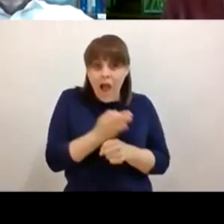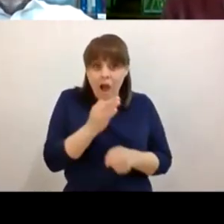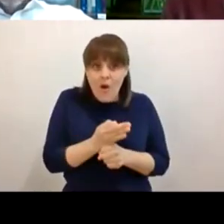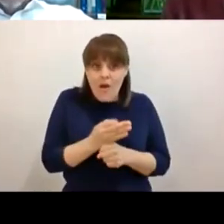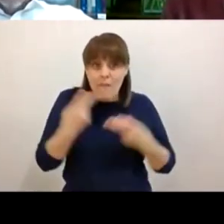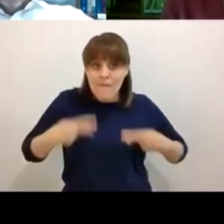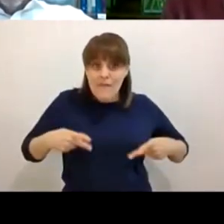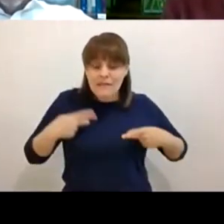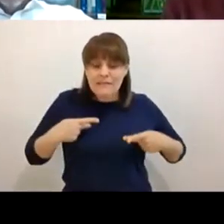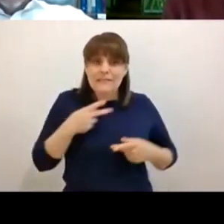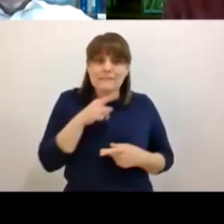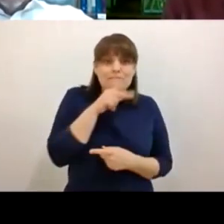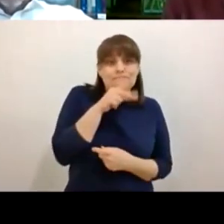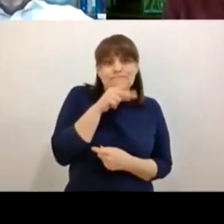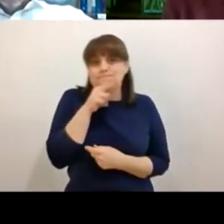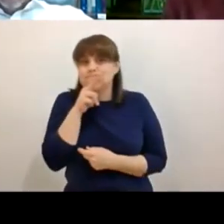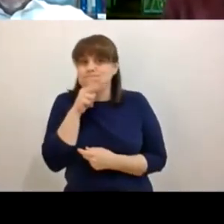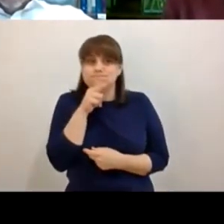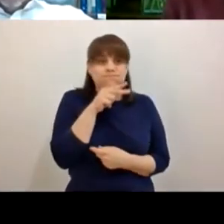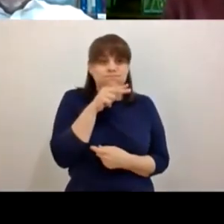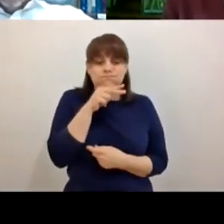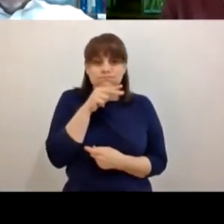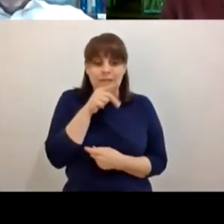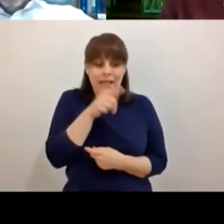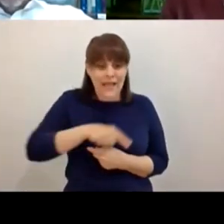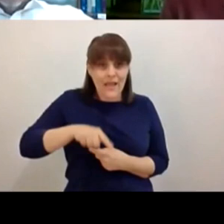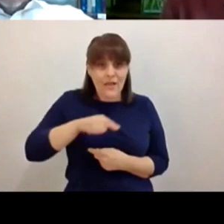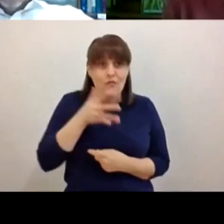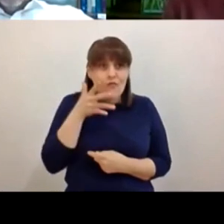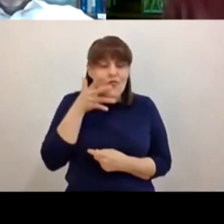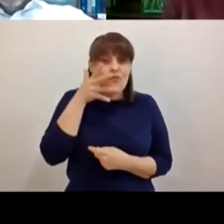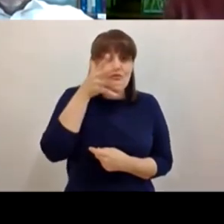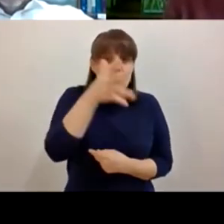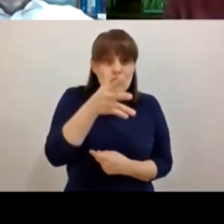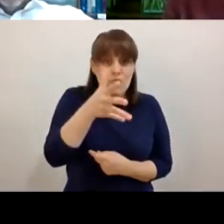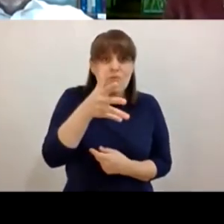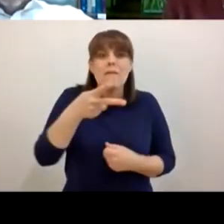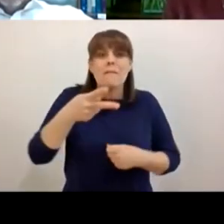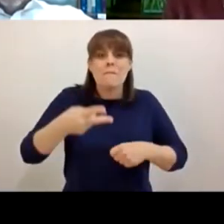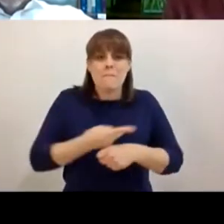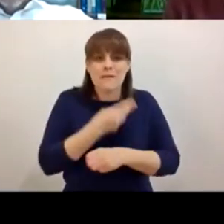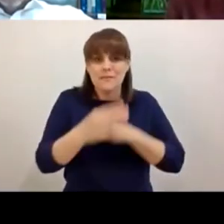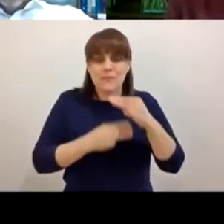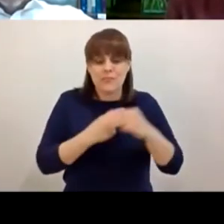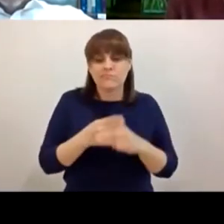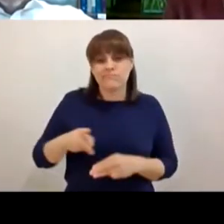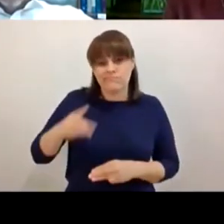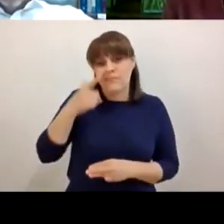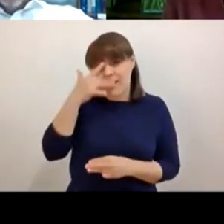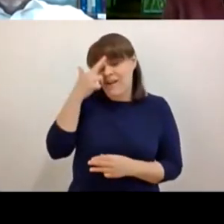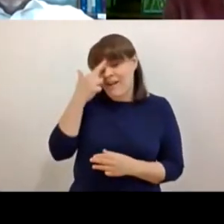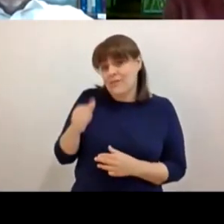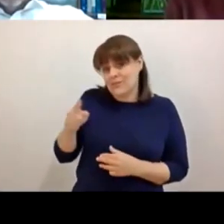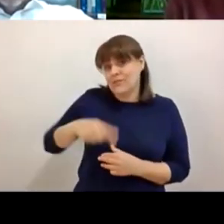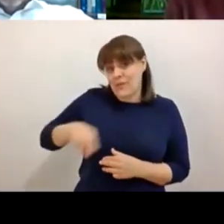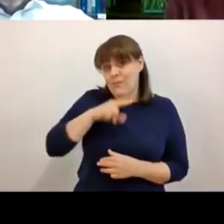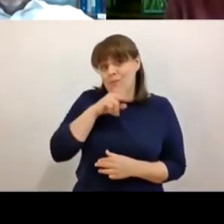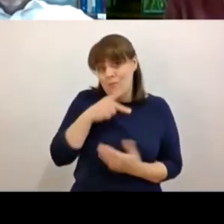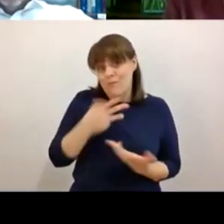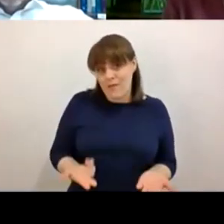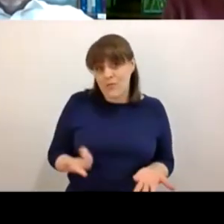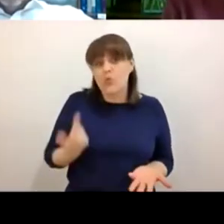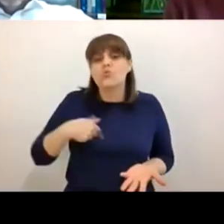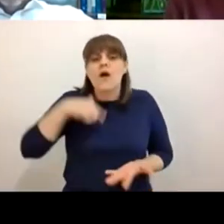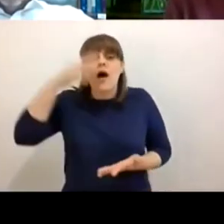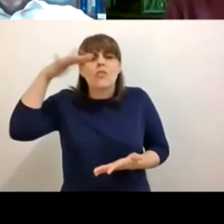el mundo que se les perfila y yo creo que con bastante razón. Y al mundo de los adultos nos toca el ayudarles